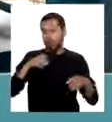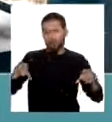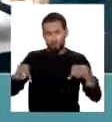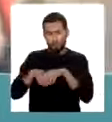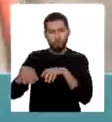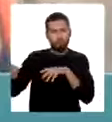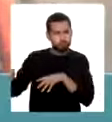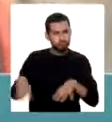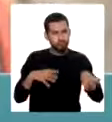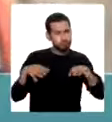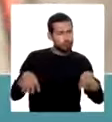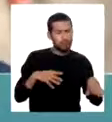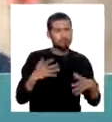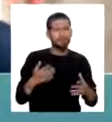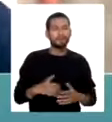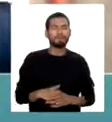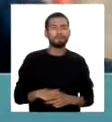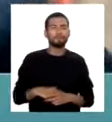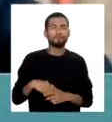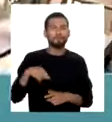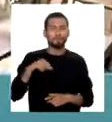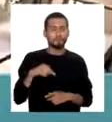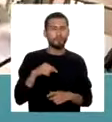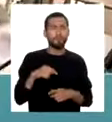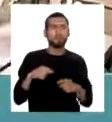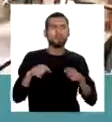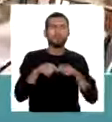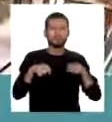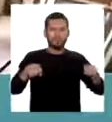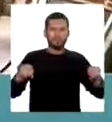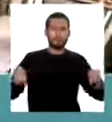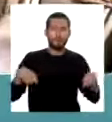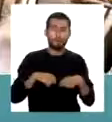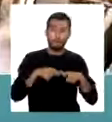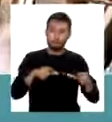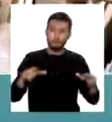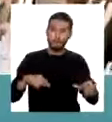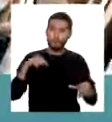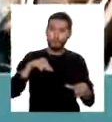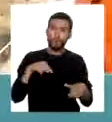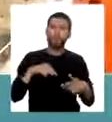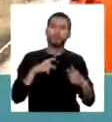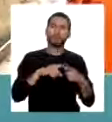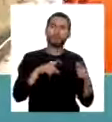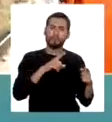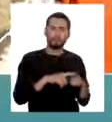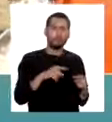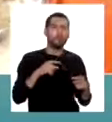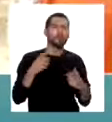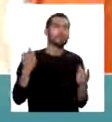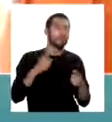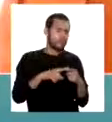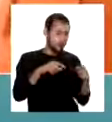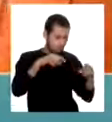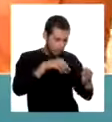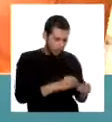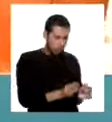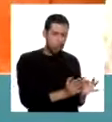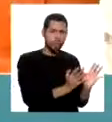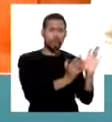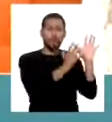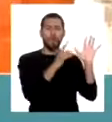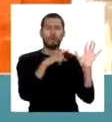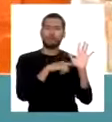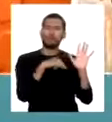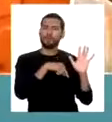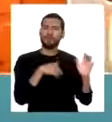de regadío, siempre tienen sus terrenos, sus predios, donde se cultivan granos, tubérculos, se tiene